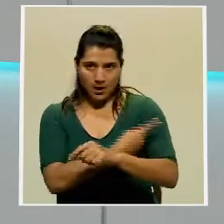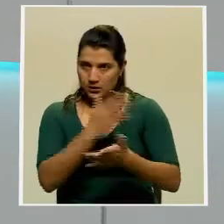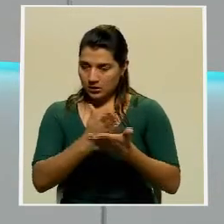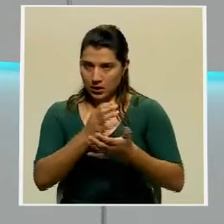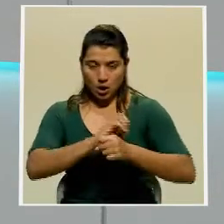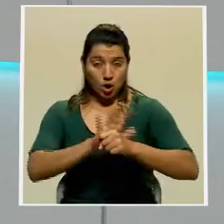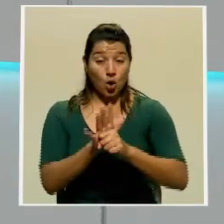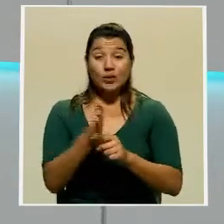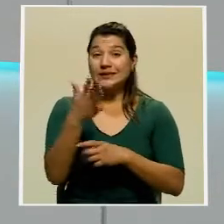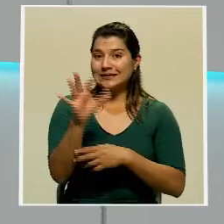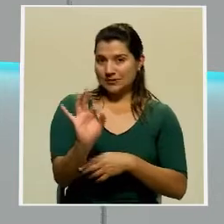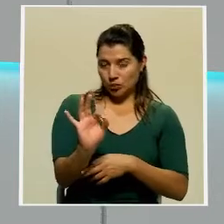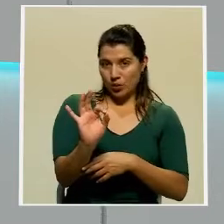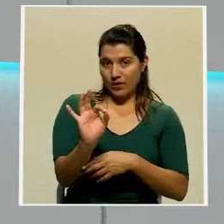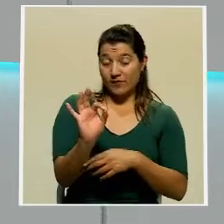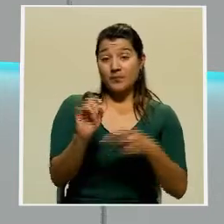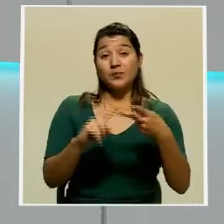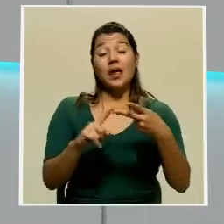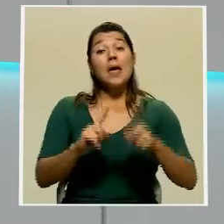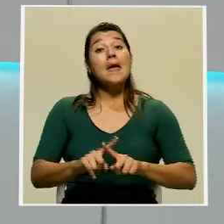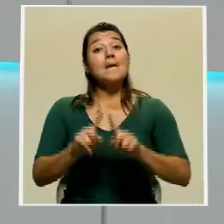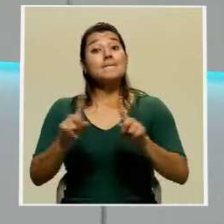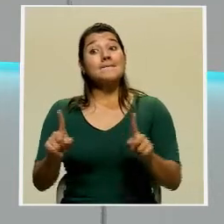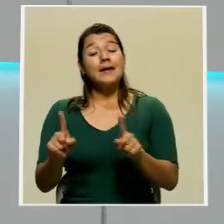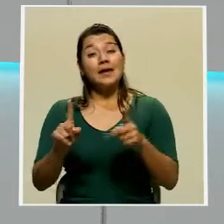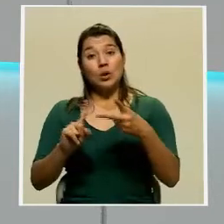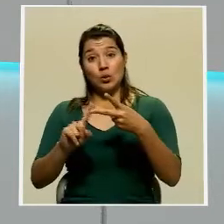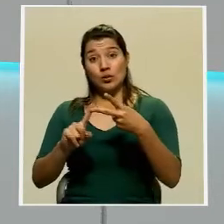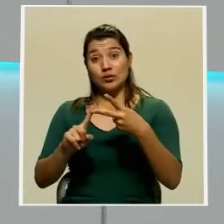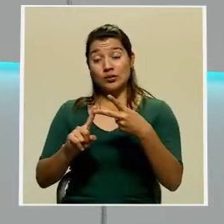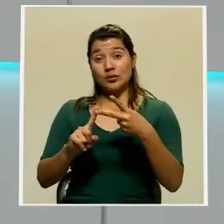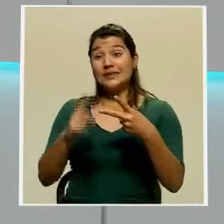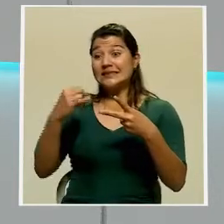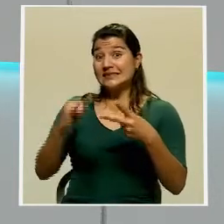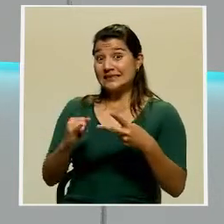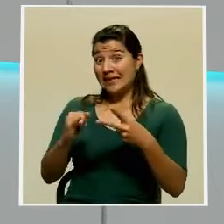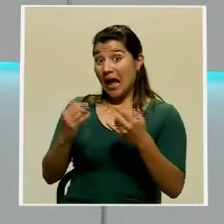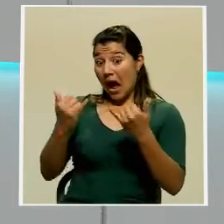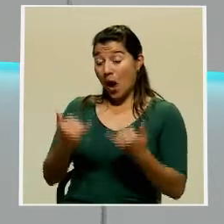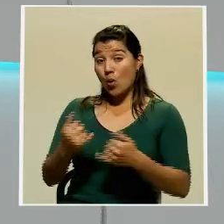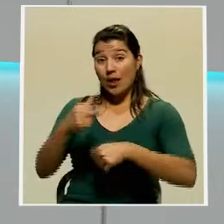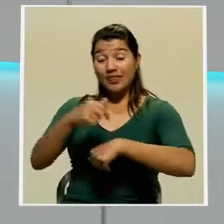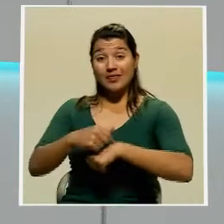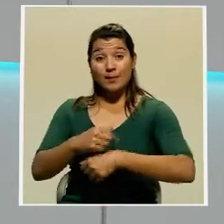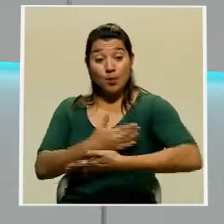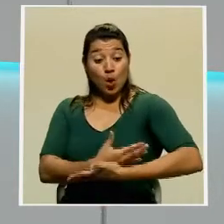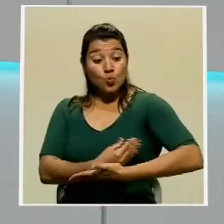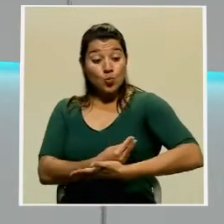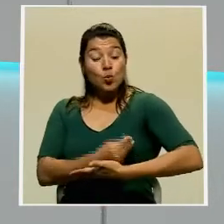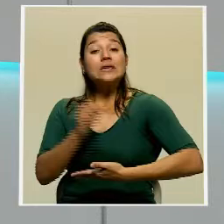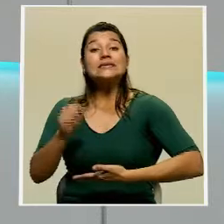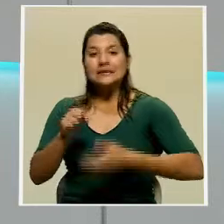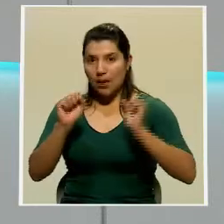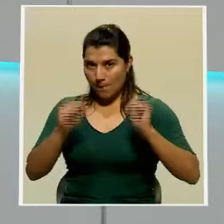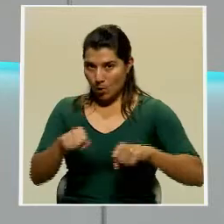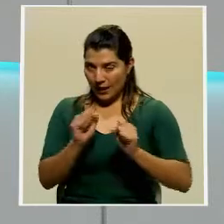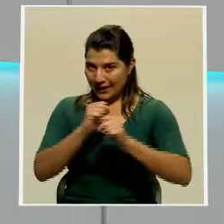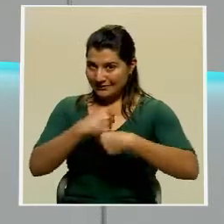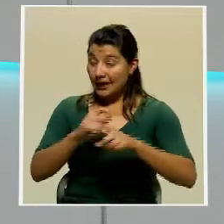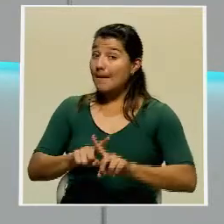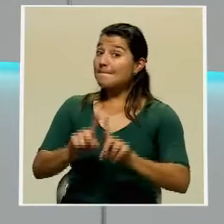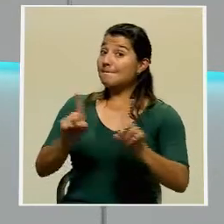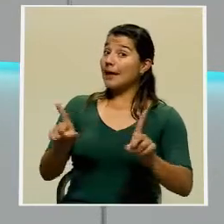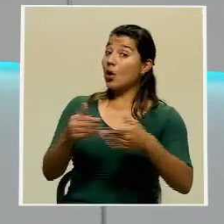la COVID-19 mientras que se encuentran en periodo de lactancia. Sí lo podrán hacer